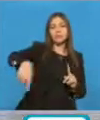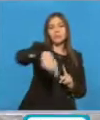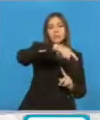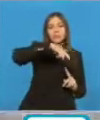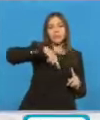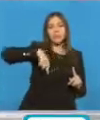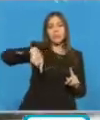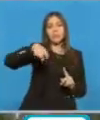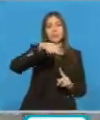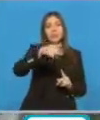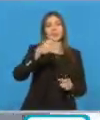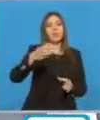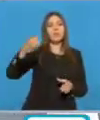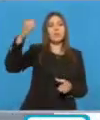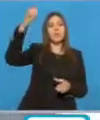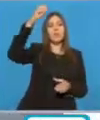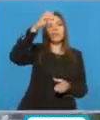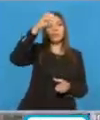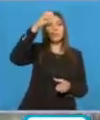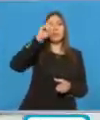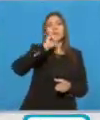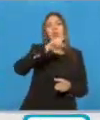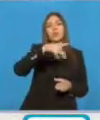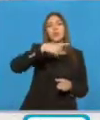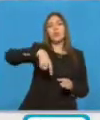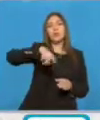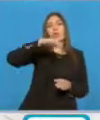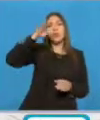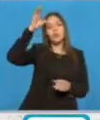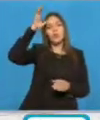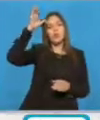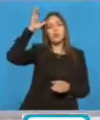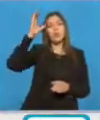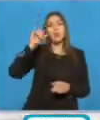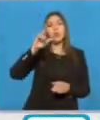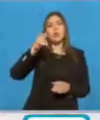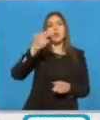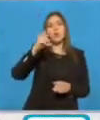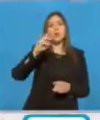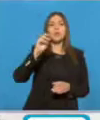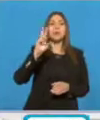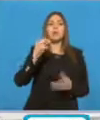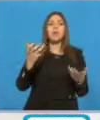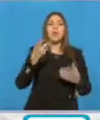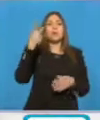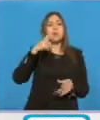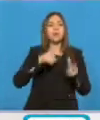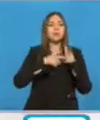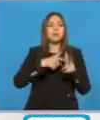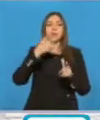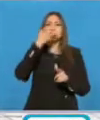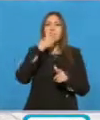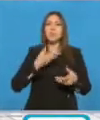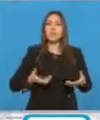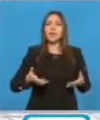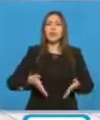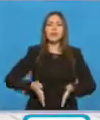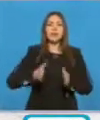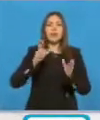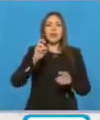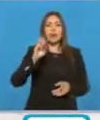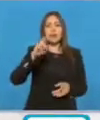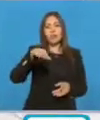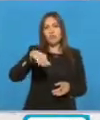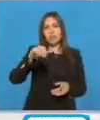hablando, dominando la glorieta de Cuauhtémoc. No se hizo, pero sigue siendo bonito el Paseo de la Reforma. Ahora